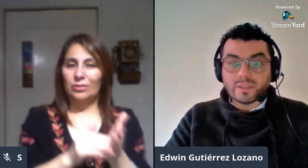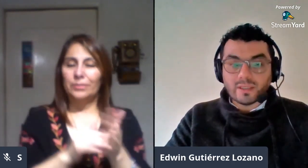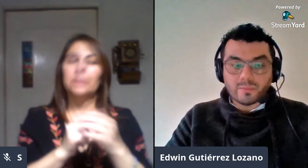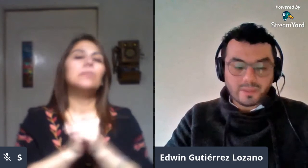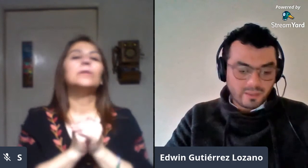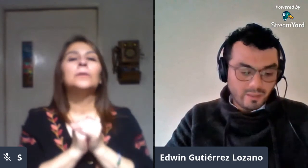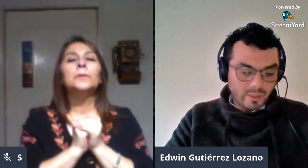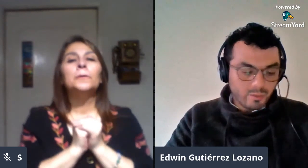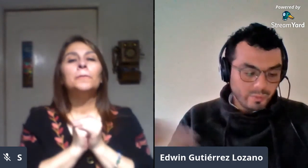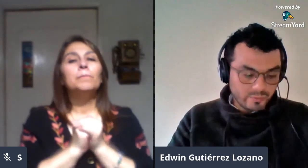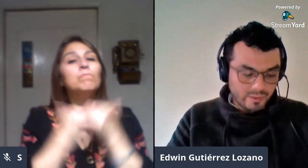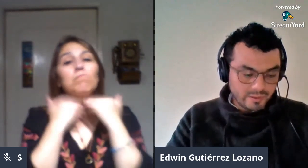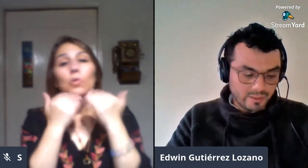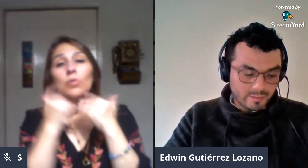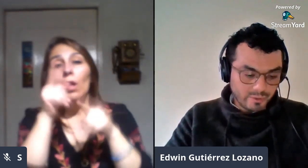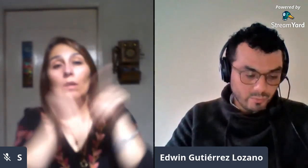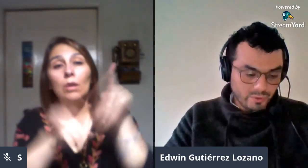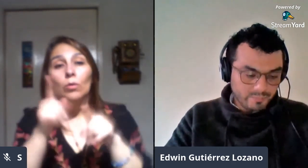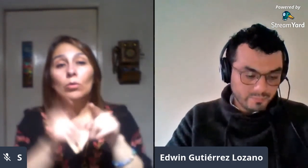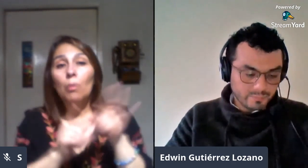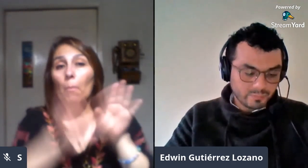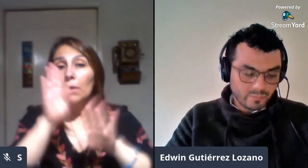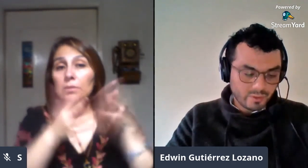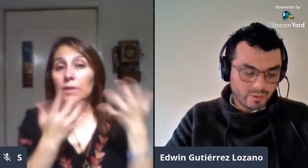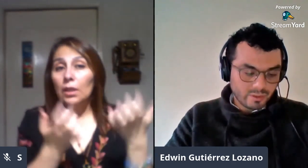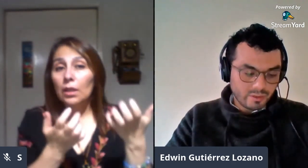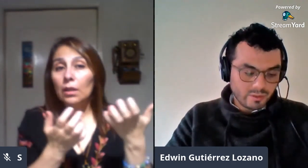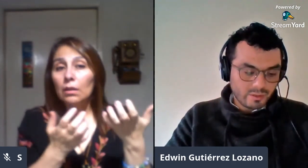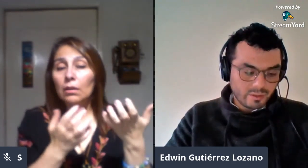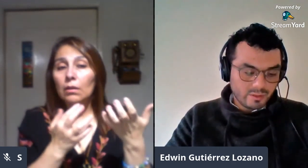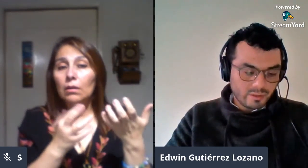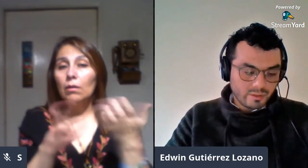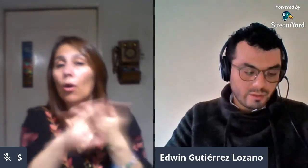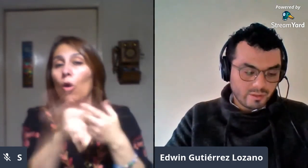No sé si alguien más quiere hablar o paso a la siguiente pregunta.